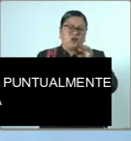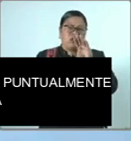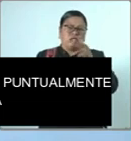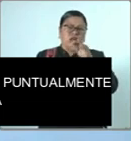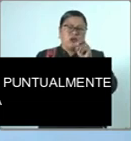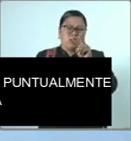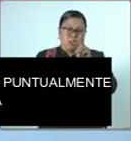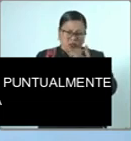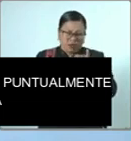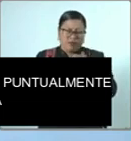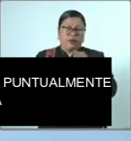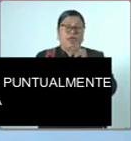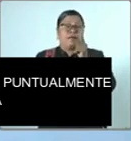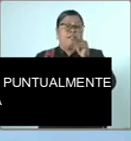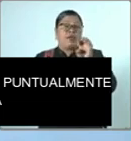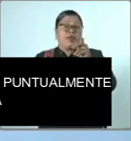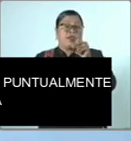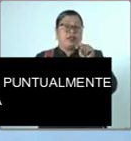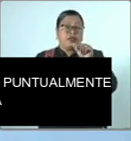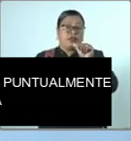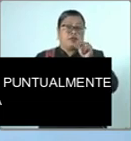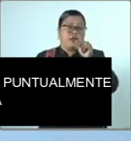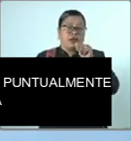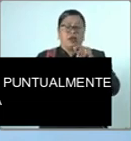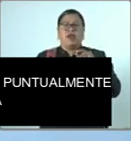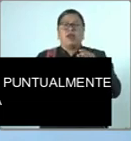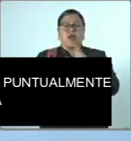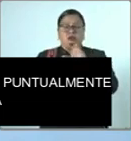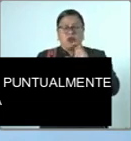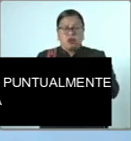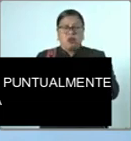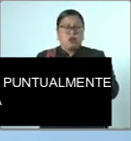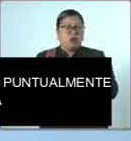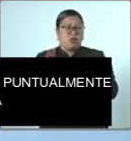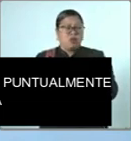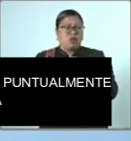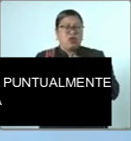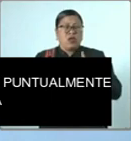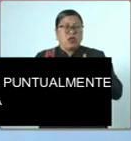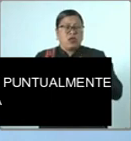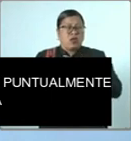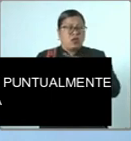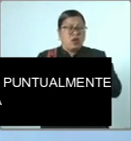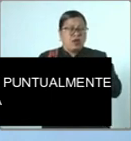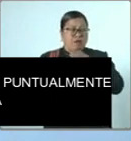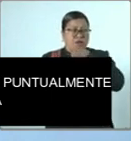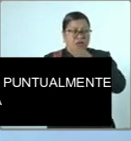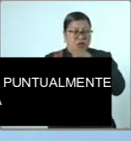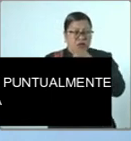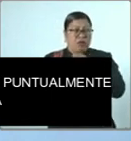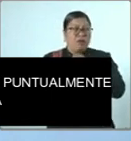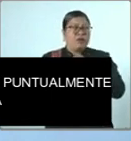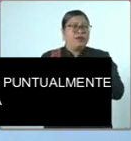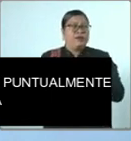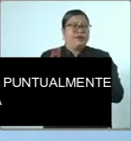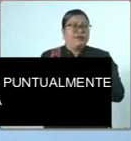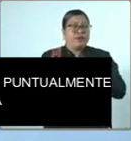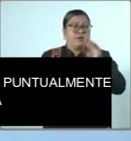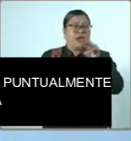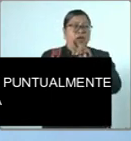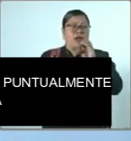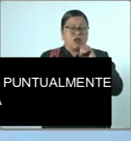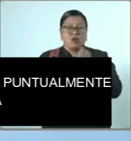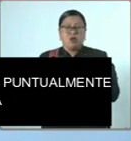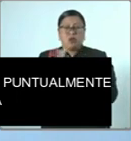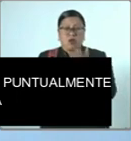María Petapa, inundación en las colonias Rincón Viejo, el Barrio Nuevo y